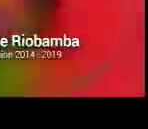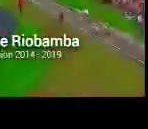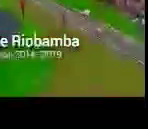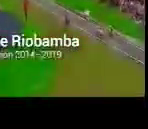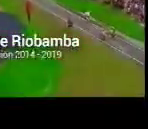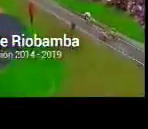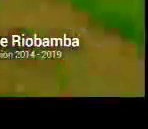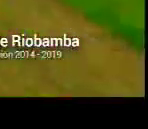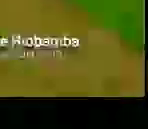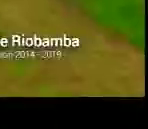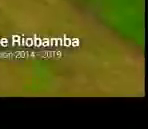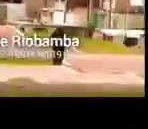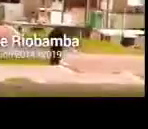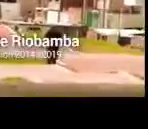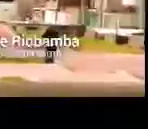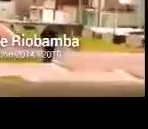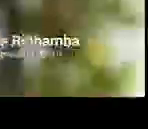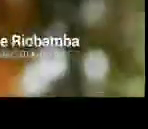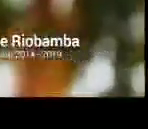Riobamba.